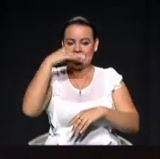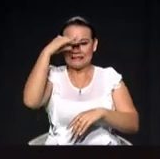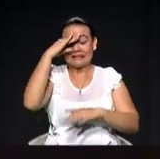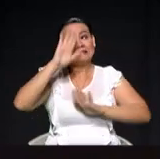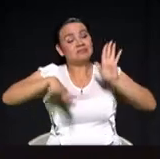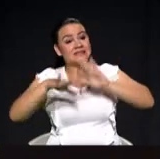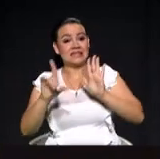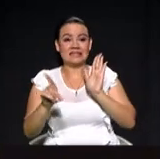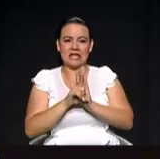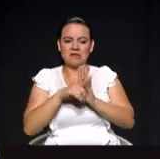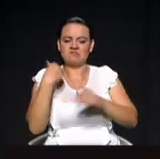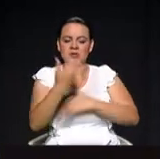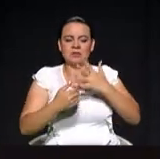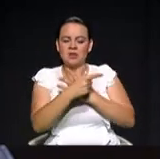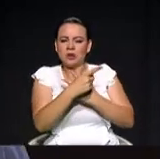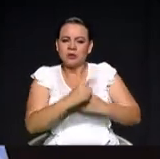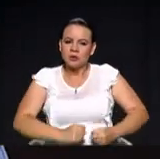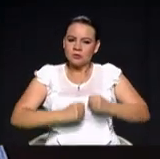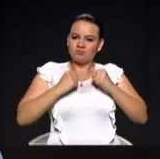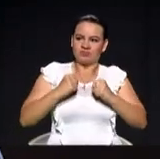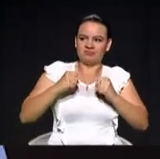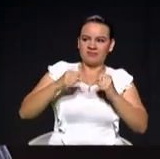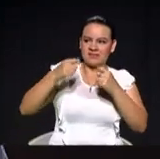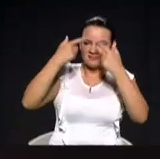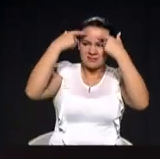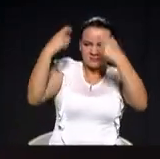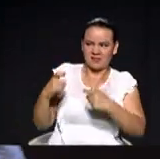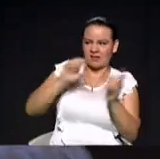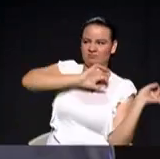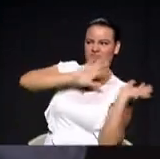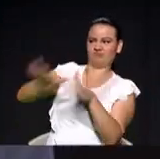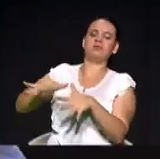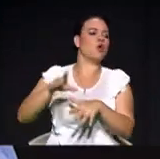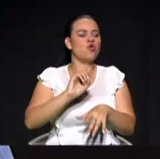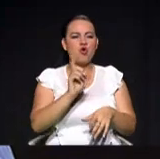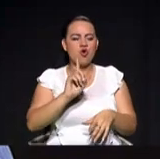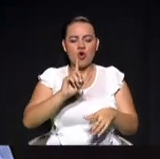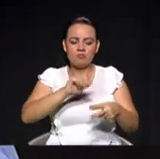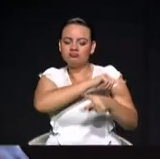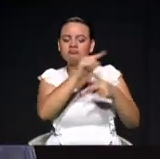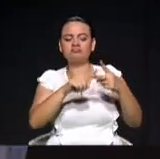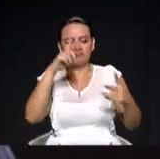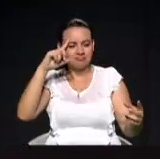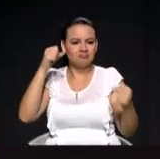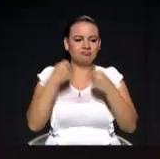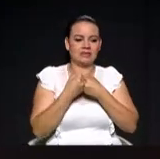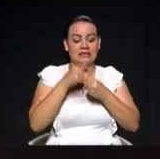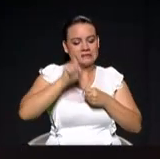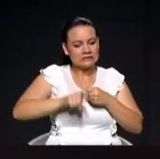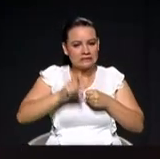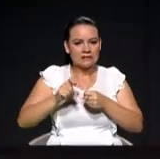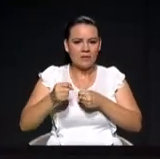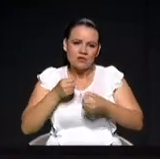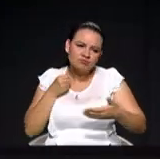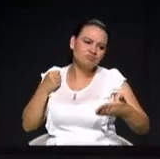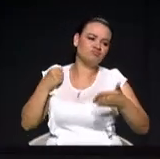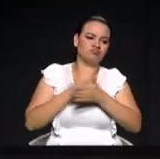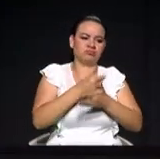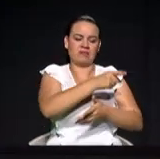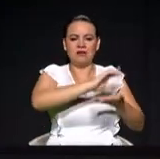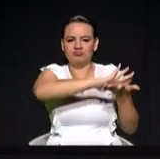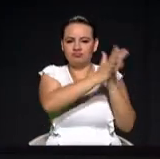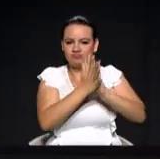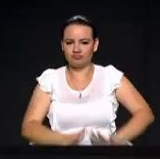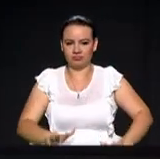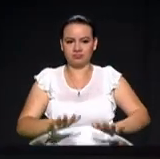fortalezcan y desplacen al estado ambas acciones comprometidos con una acción social grande y con una lucha decidida doctor